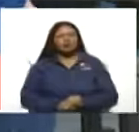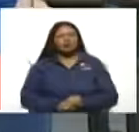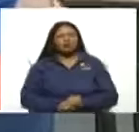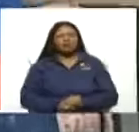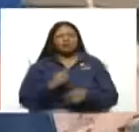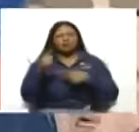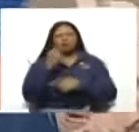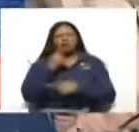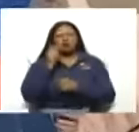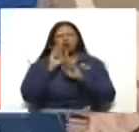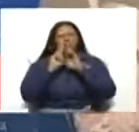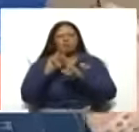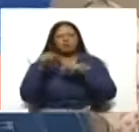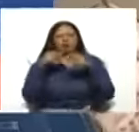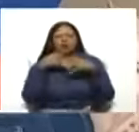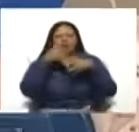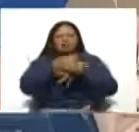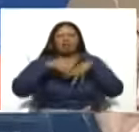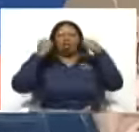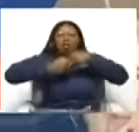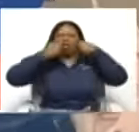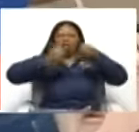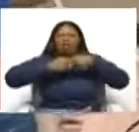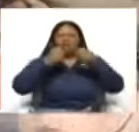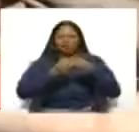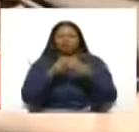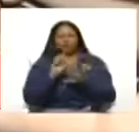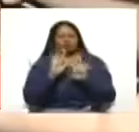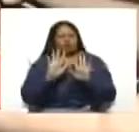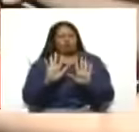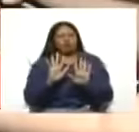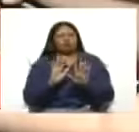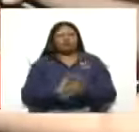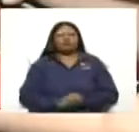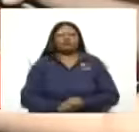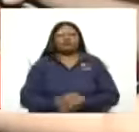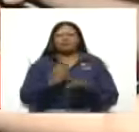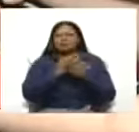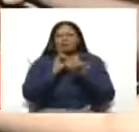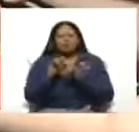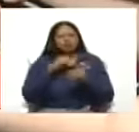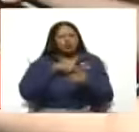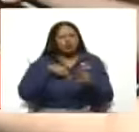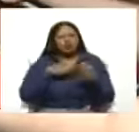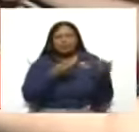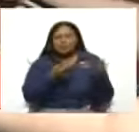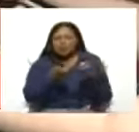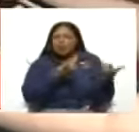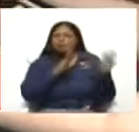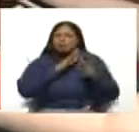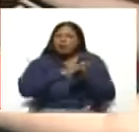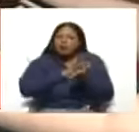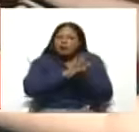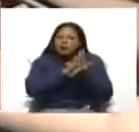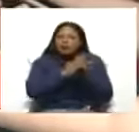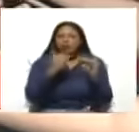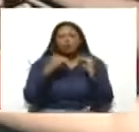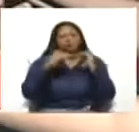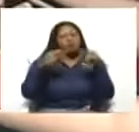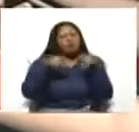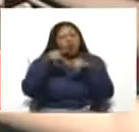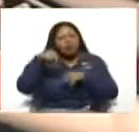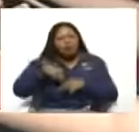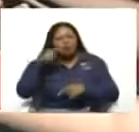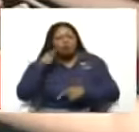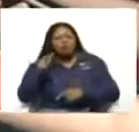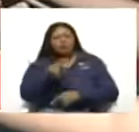si no les gustan los resultados, tienen que salir a efectuar actos violentos. Es siempre a la tranquilidad, como estamos hoy, pueblo